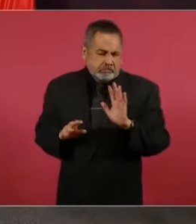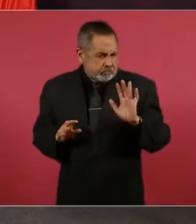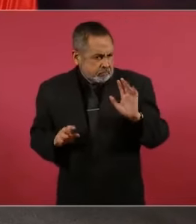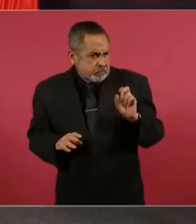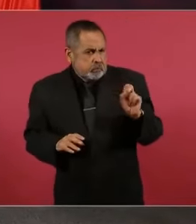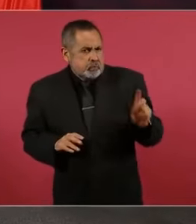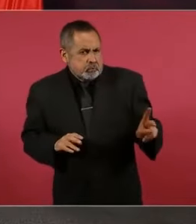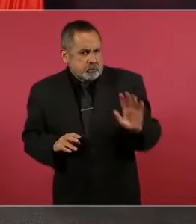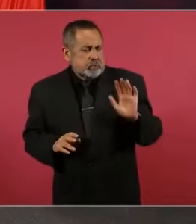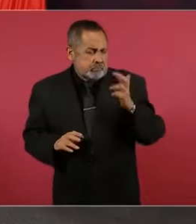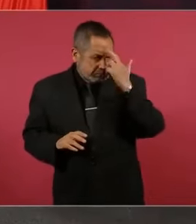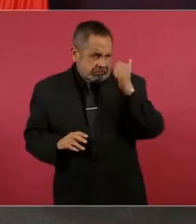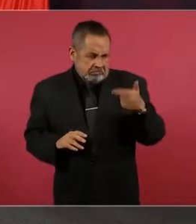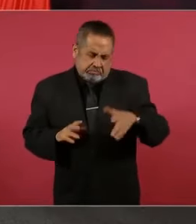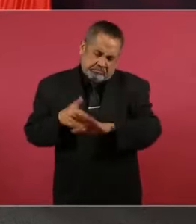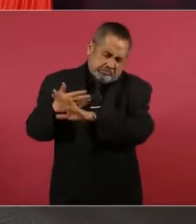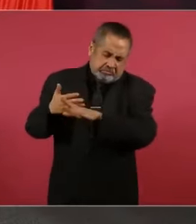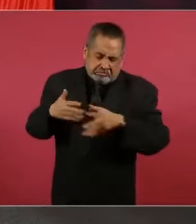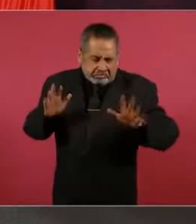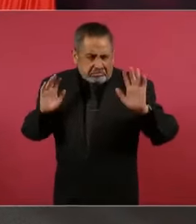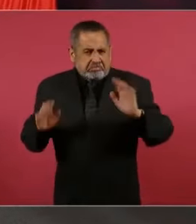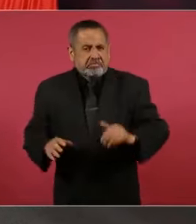legítima